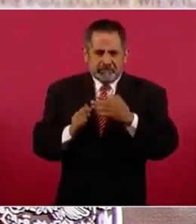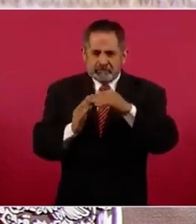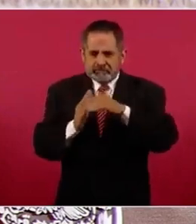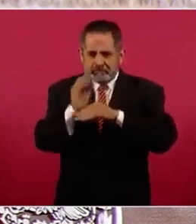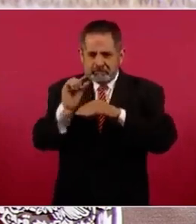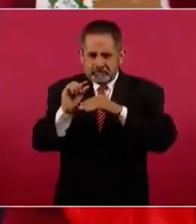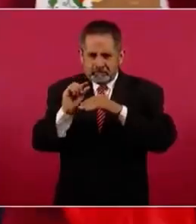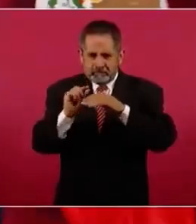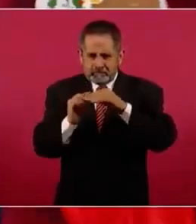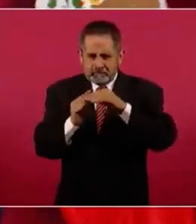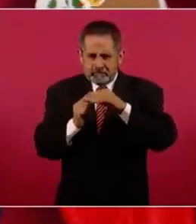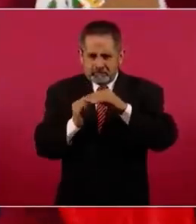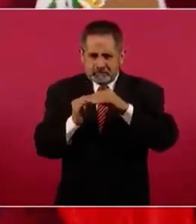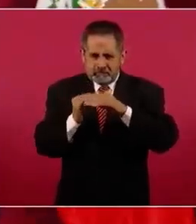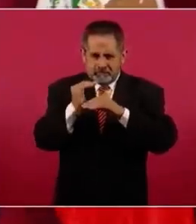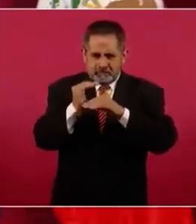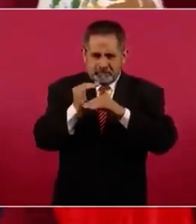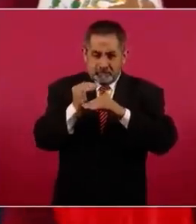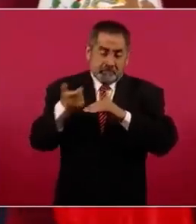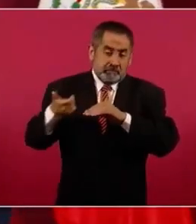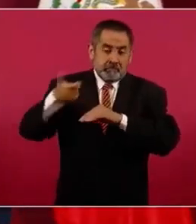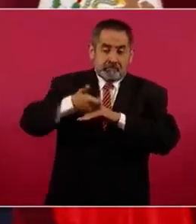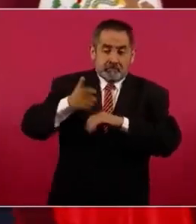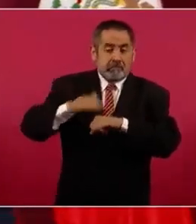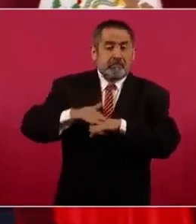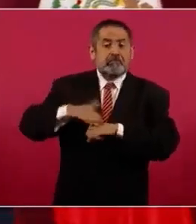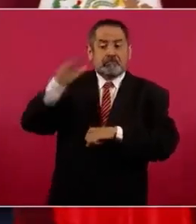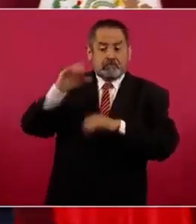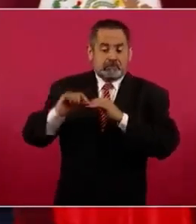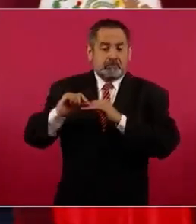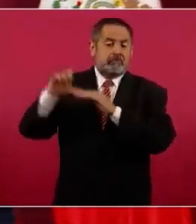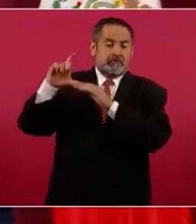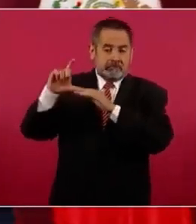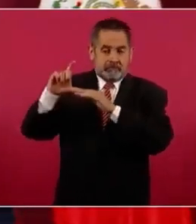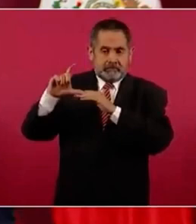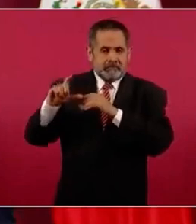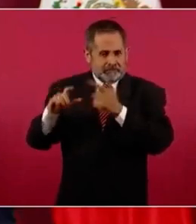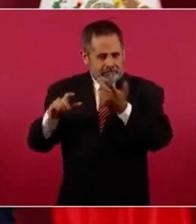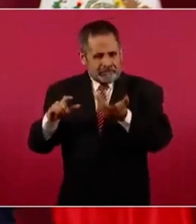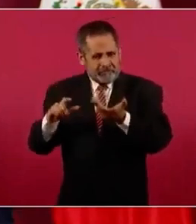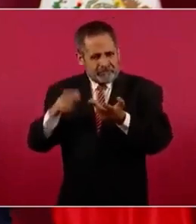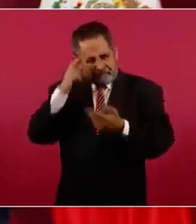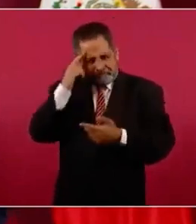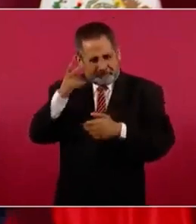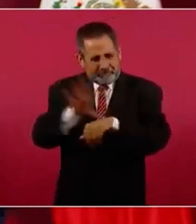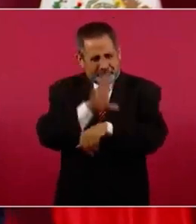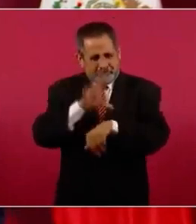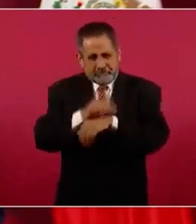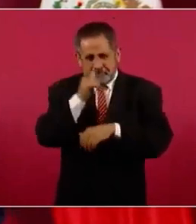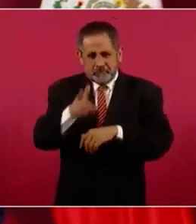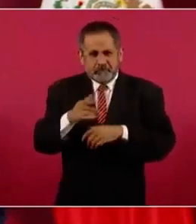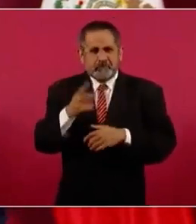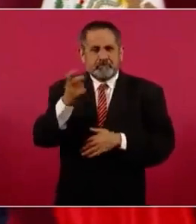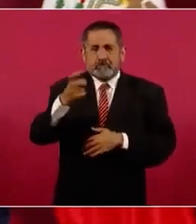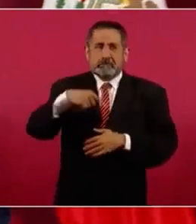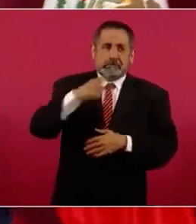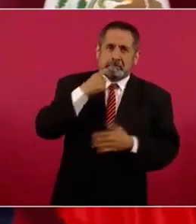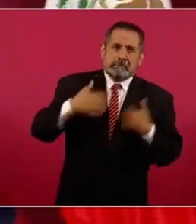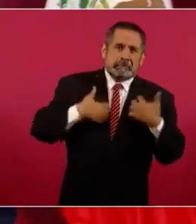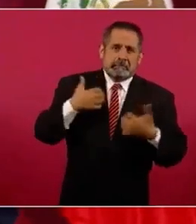poquito, y ya es una tarifa muchísimo más elevada. De aquí vienen las